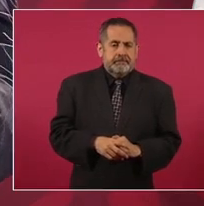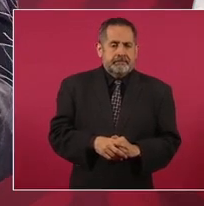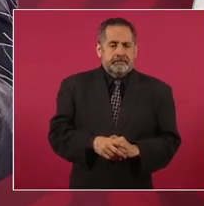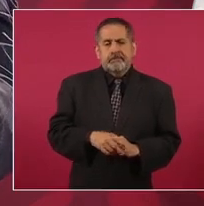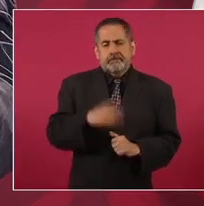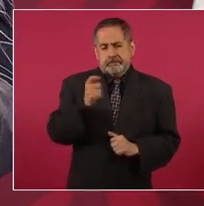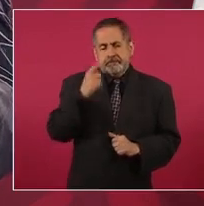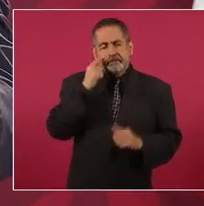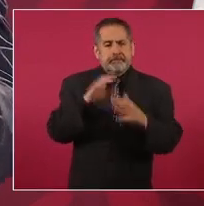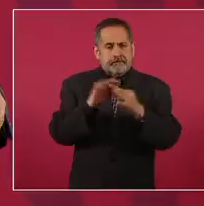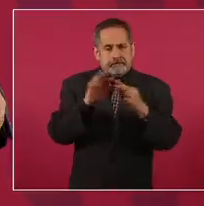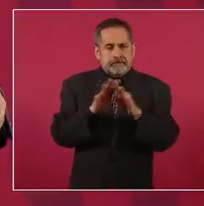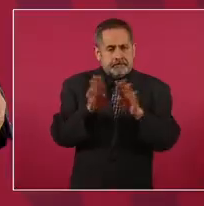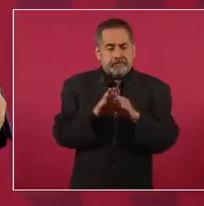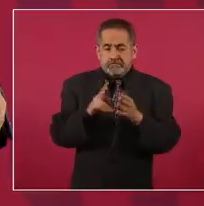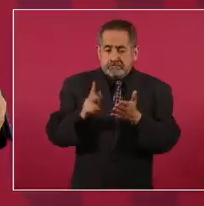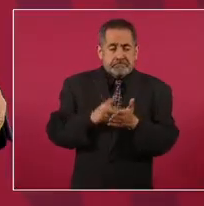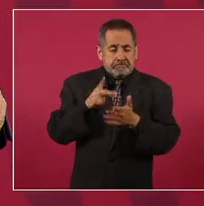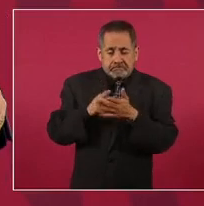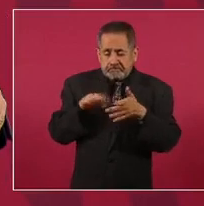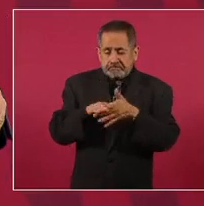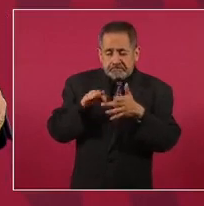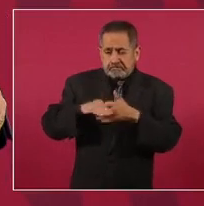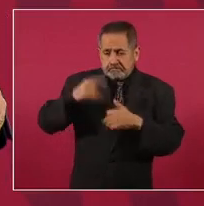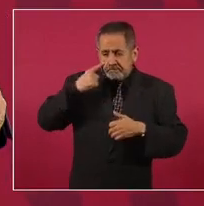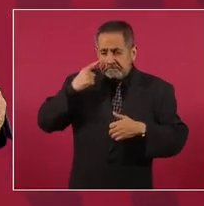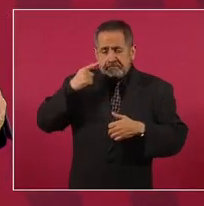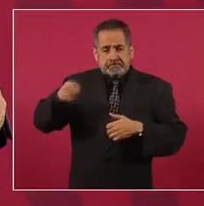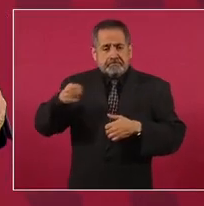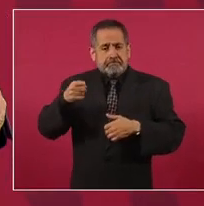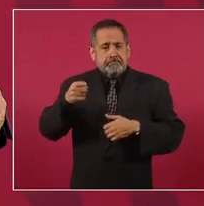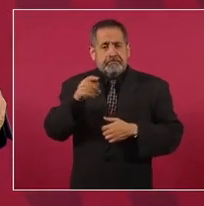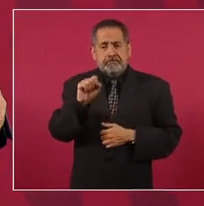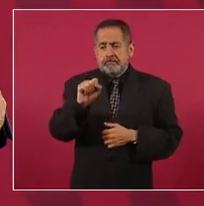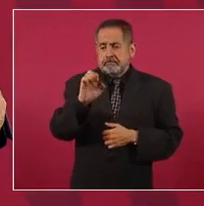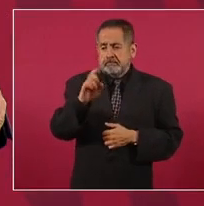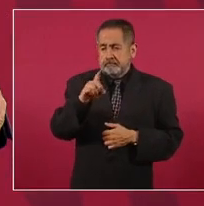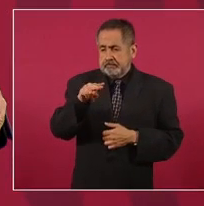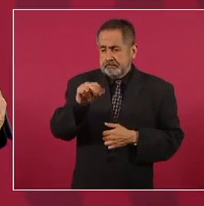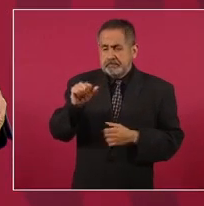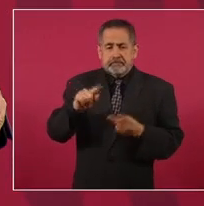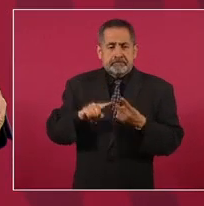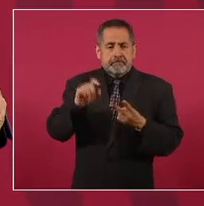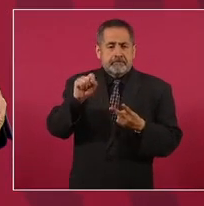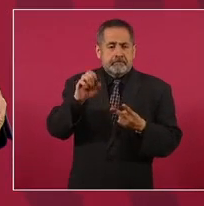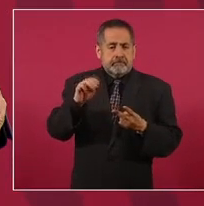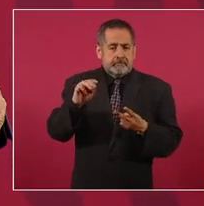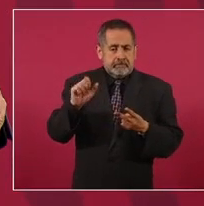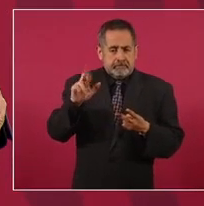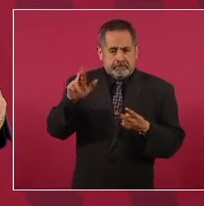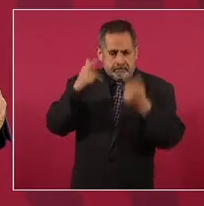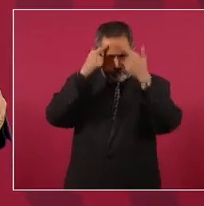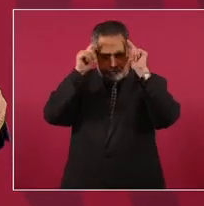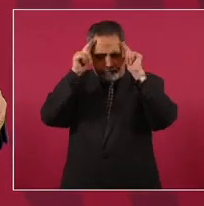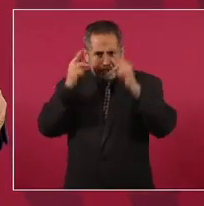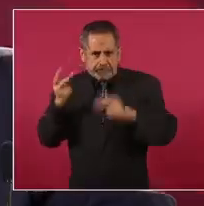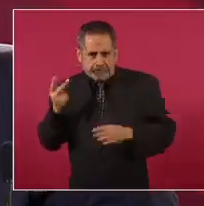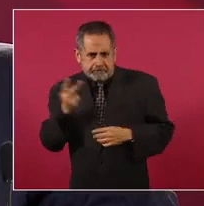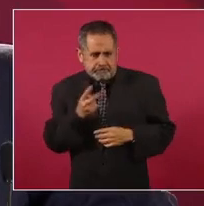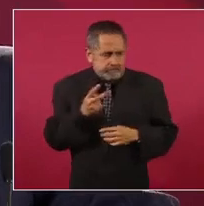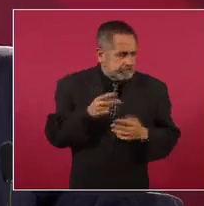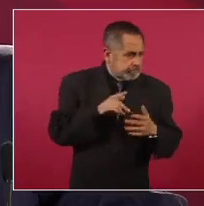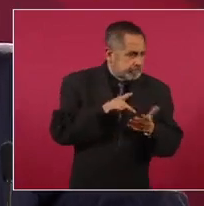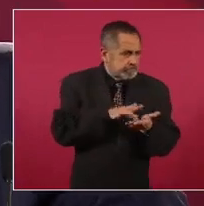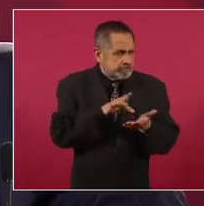Esa es una labor constante de la Secretaría de la Defensa, de la Secretaría de Marina. Entonces, hay